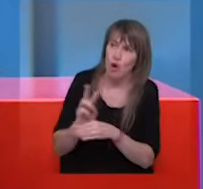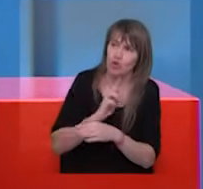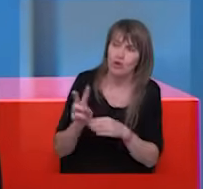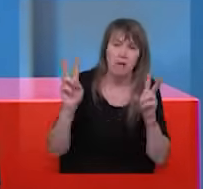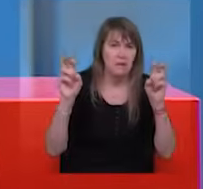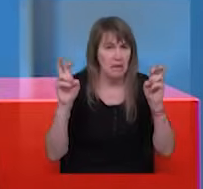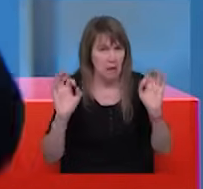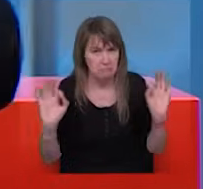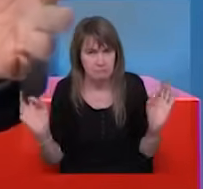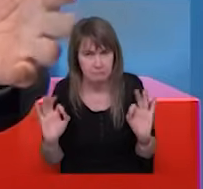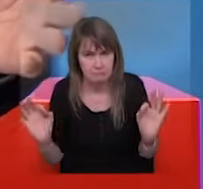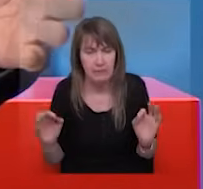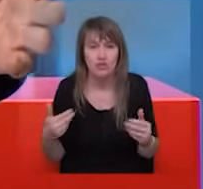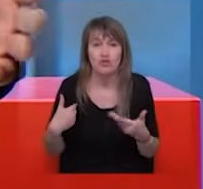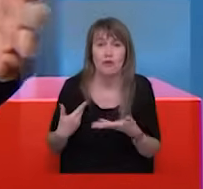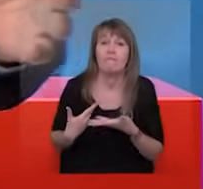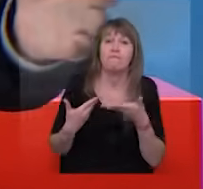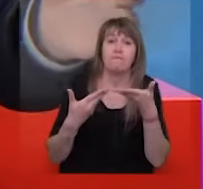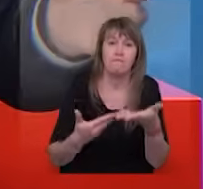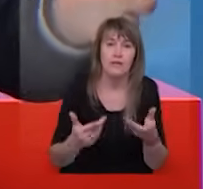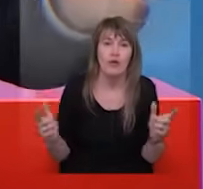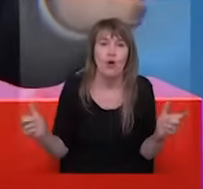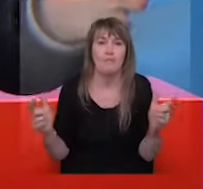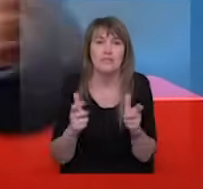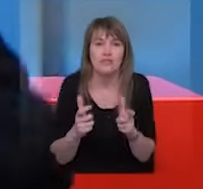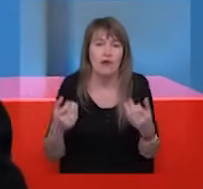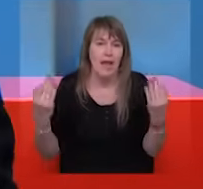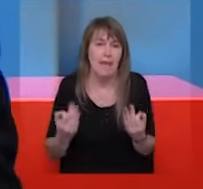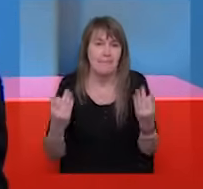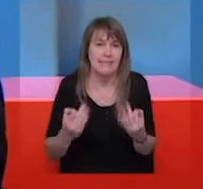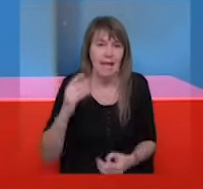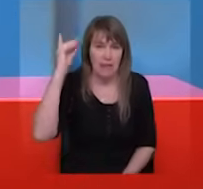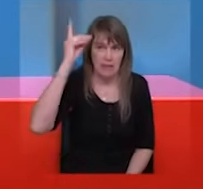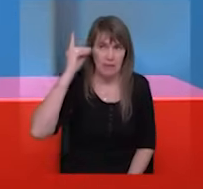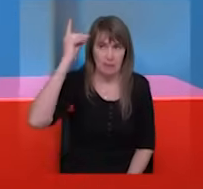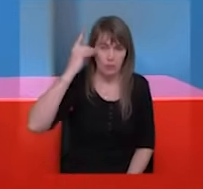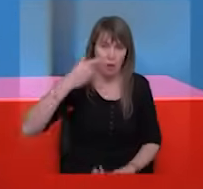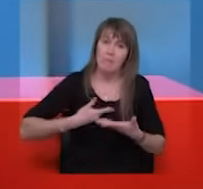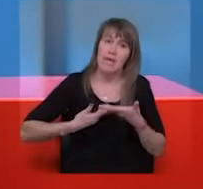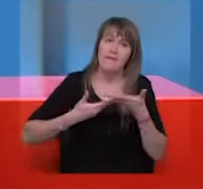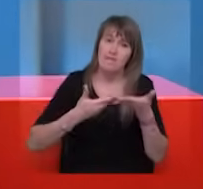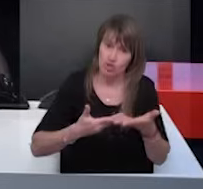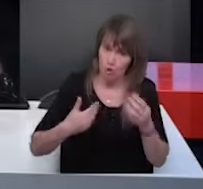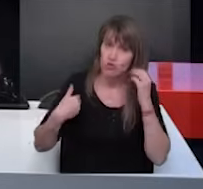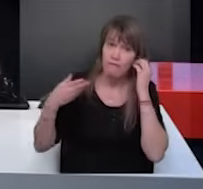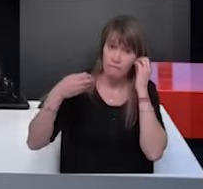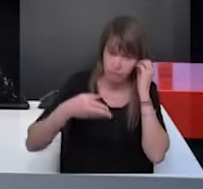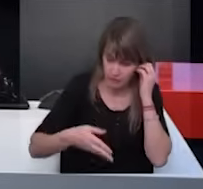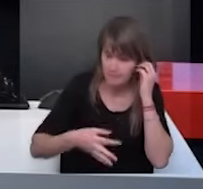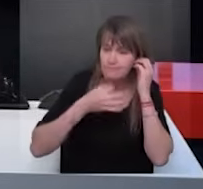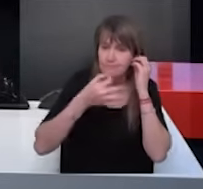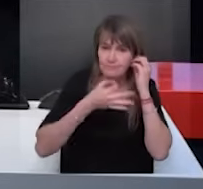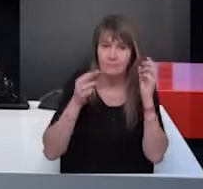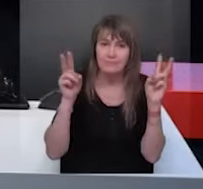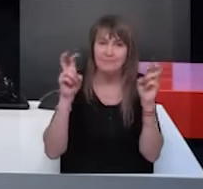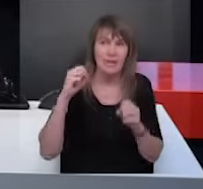importante a mí me invitó la comisión especial de de diputados a a a exponer y yo planteé este tema